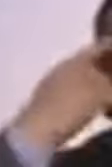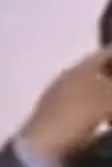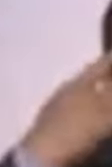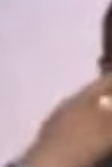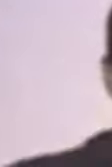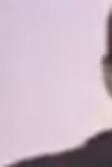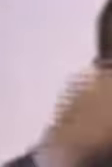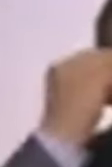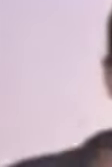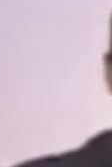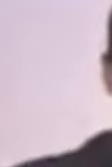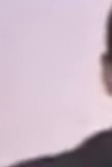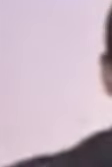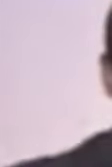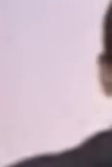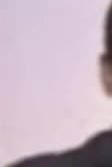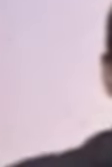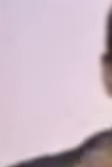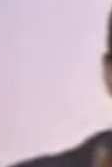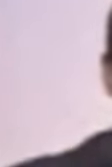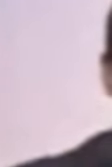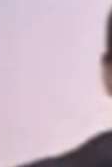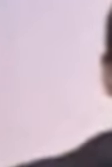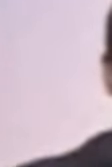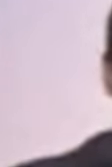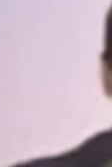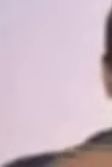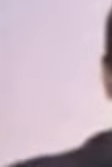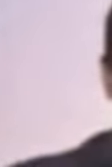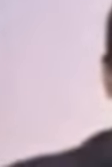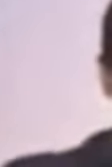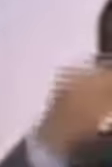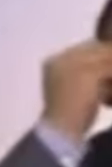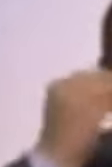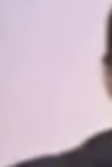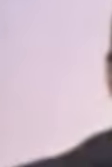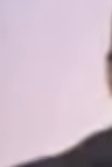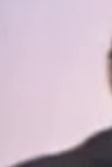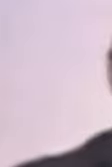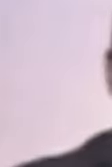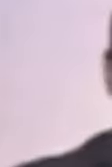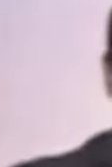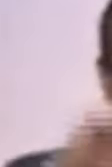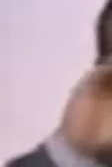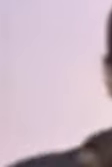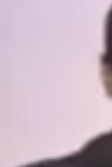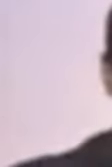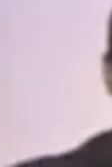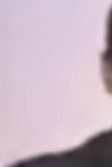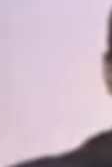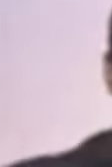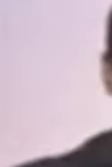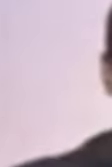la constitución actual, a la del 93. Se requiere reconciliar este país y para ello es prioritario que el pacto social